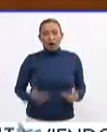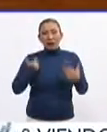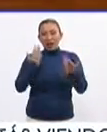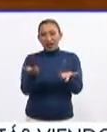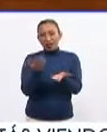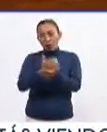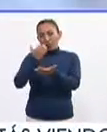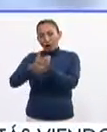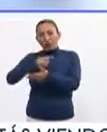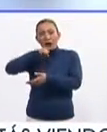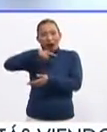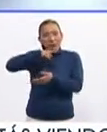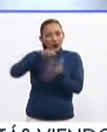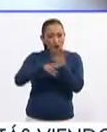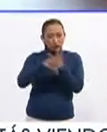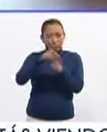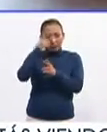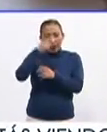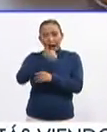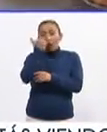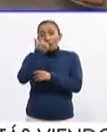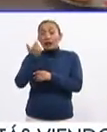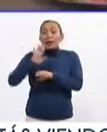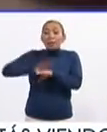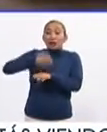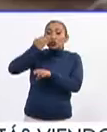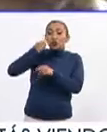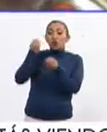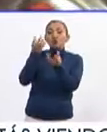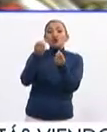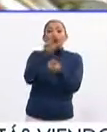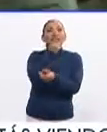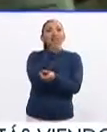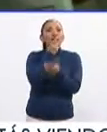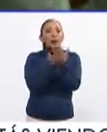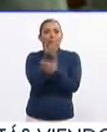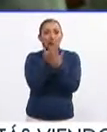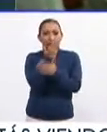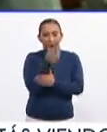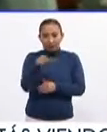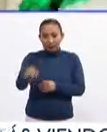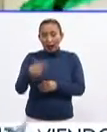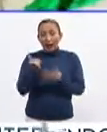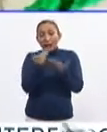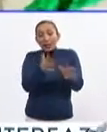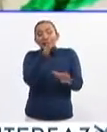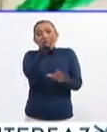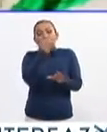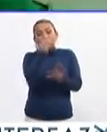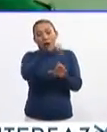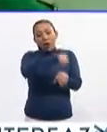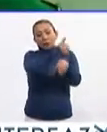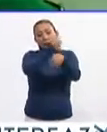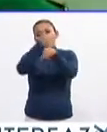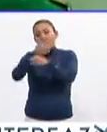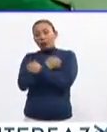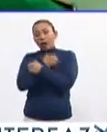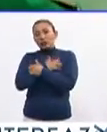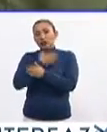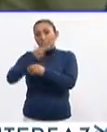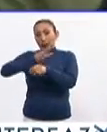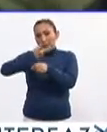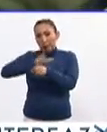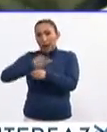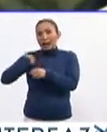escolares, así como aumentar el número de escuelas que reciben desayunos escolares. Se busca abrir 5 planteles más de educación